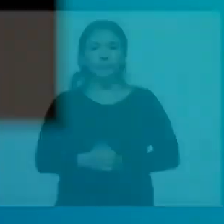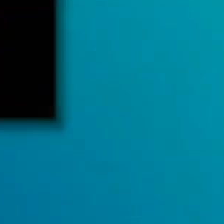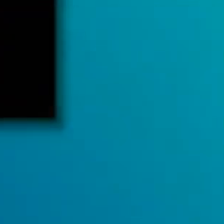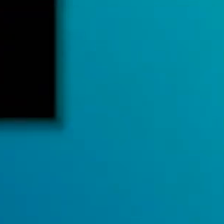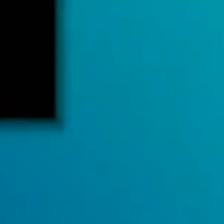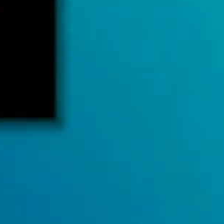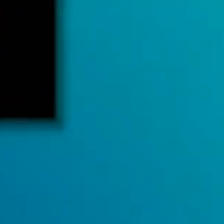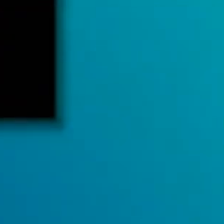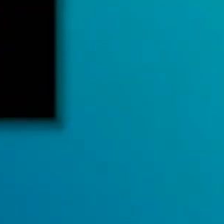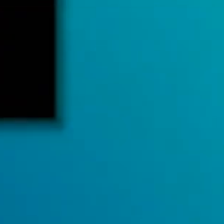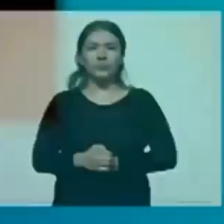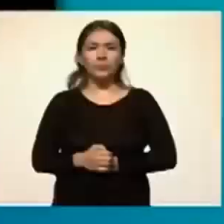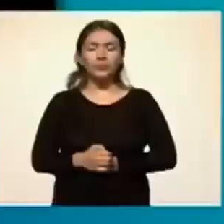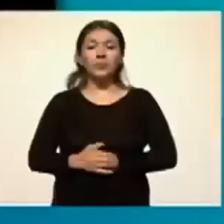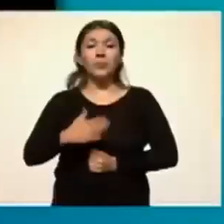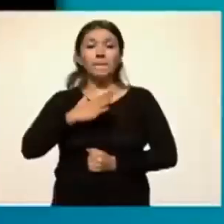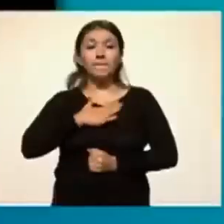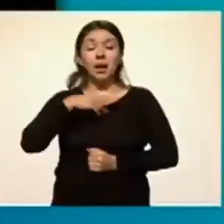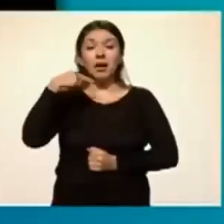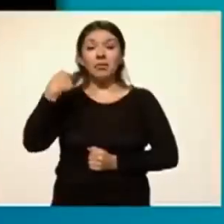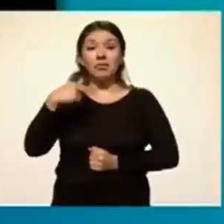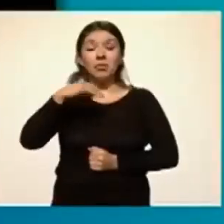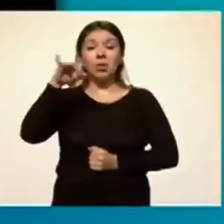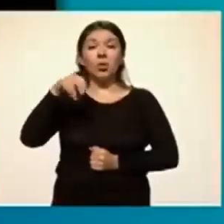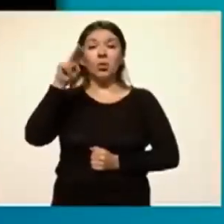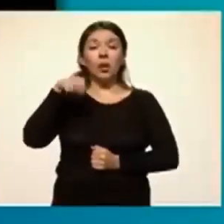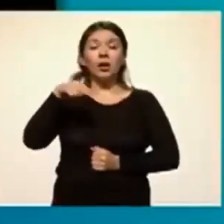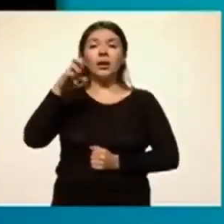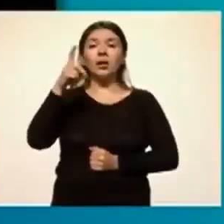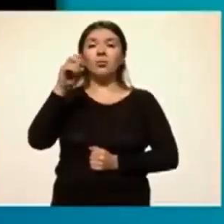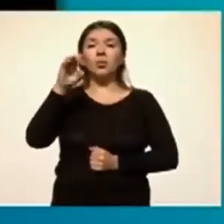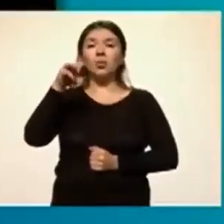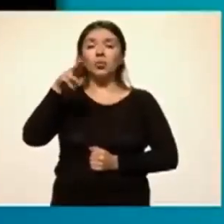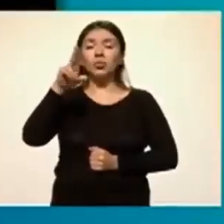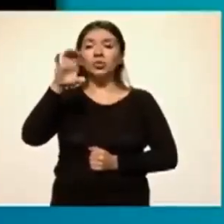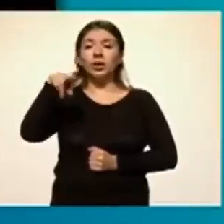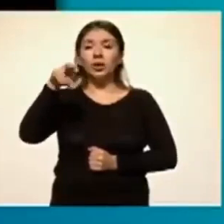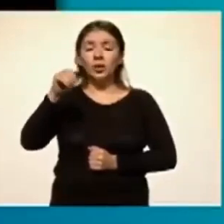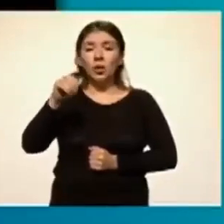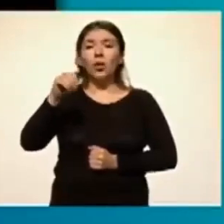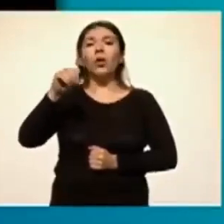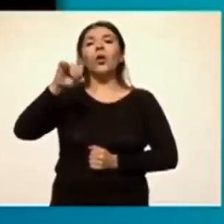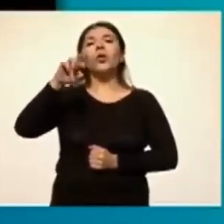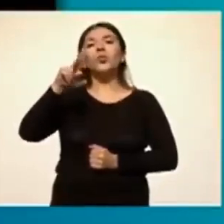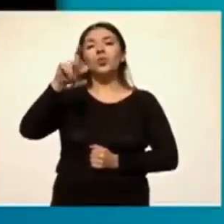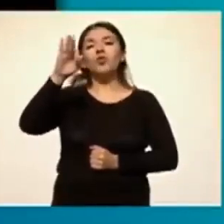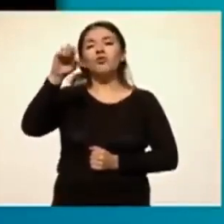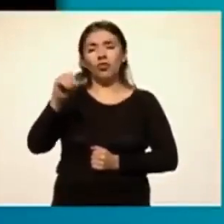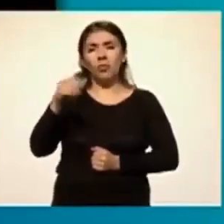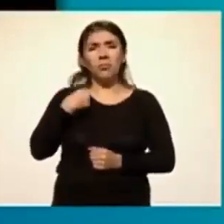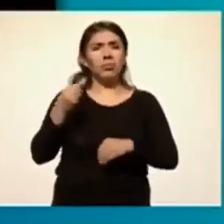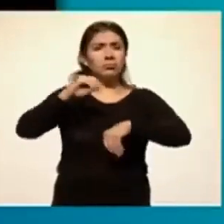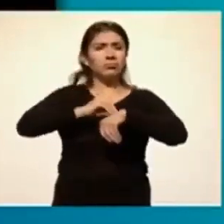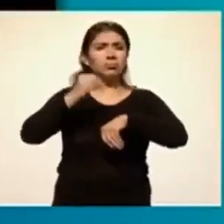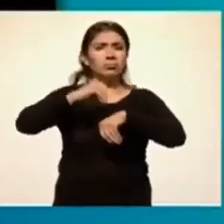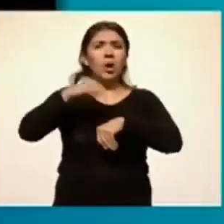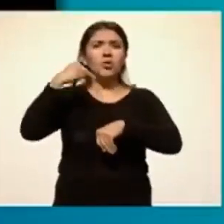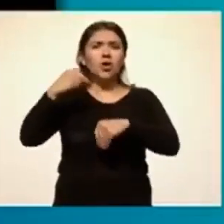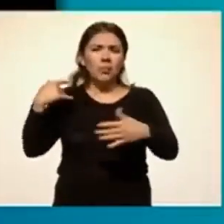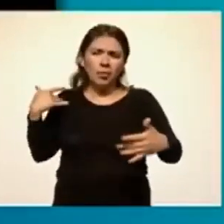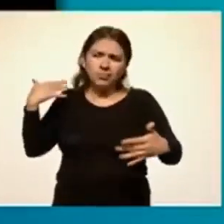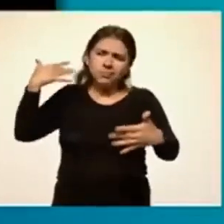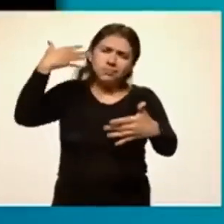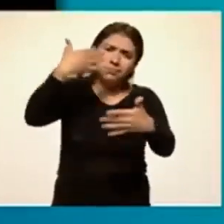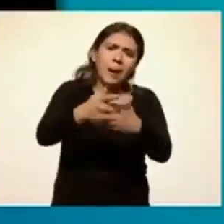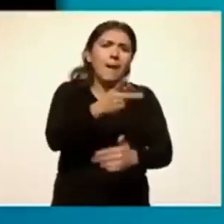Me llamo Juan Nepomuceno Carlos Pérez Rulfo Vizcaíno. Me apilaron todos los nombres de mis antepasados